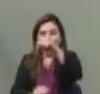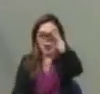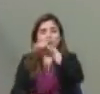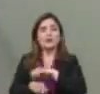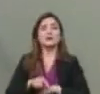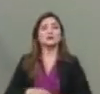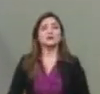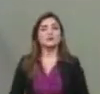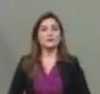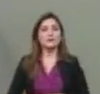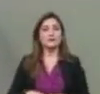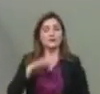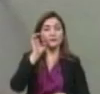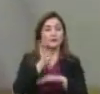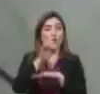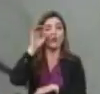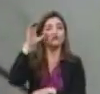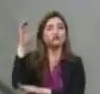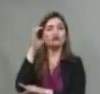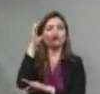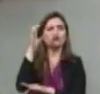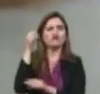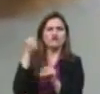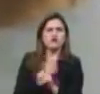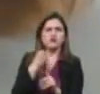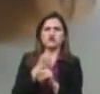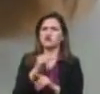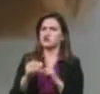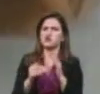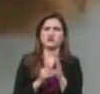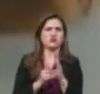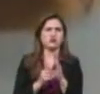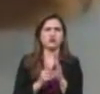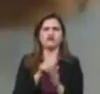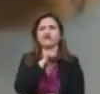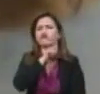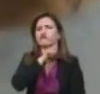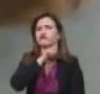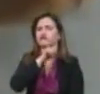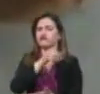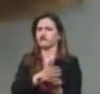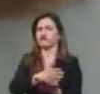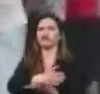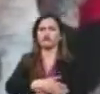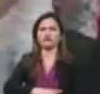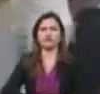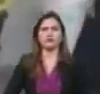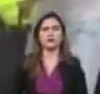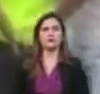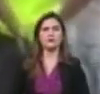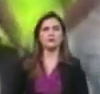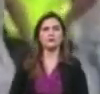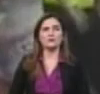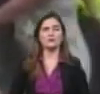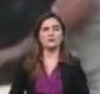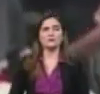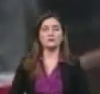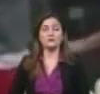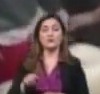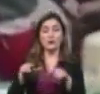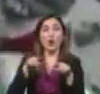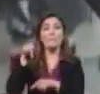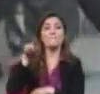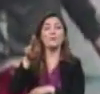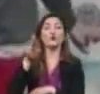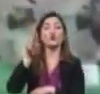acciones combinadas, Ecuador y Colombia declaran la lucha contra la delincuencia organizada. En el departamento del Putumayo,